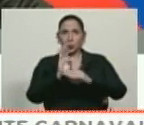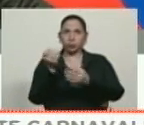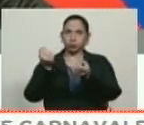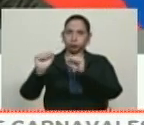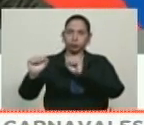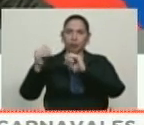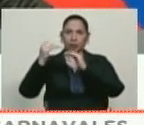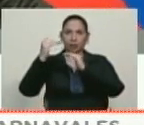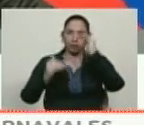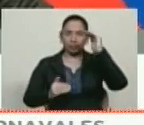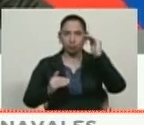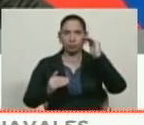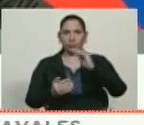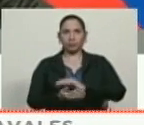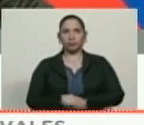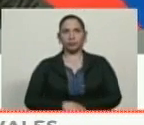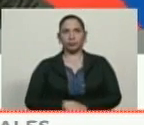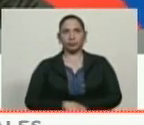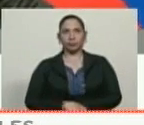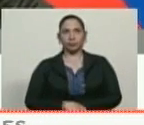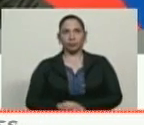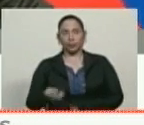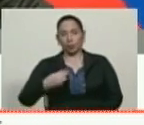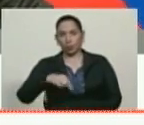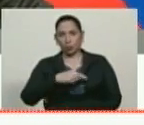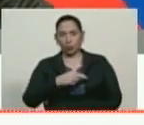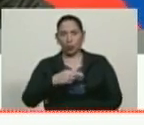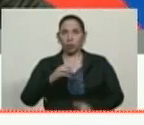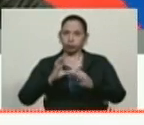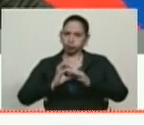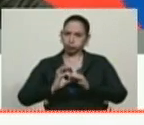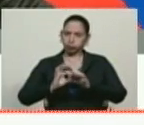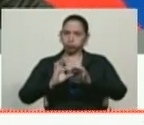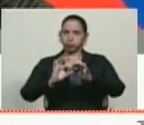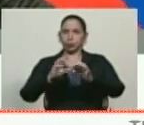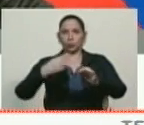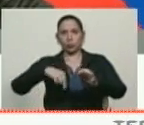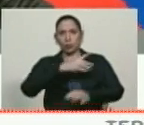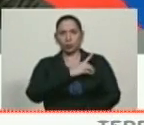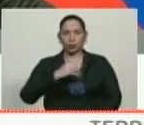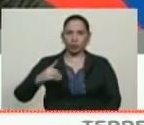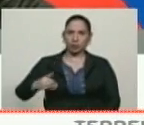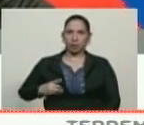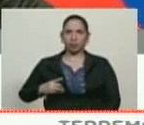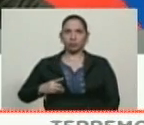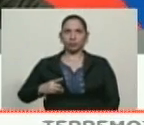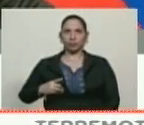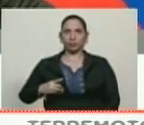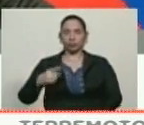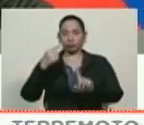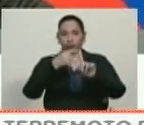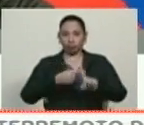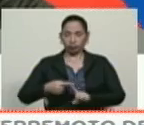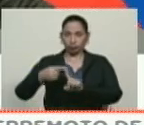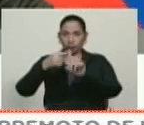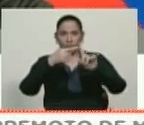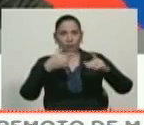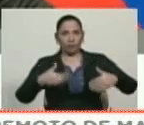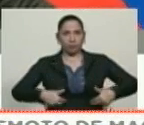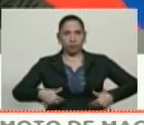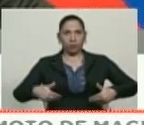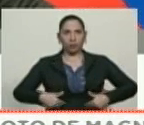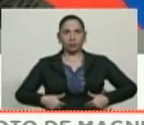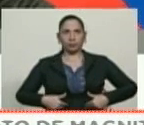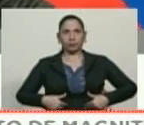situación y hemos confirmado nuestro deseo de sumarnos a esfuerzos